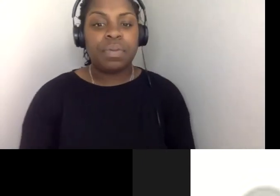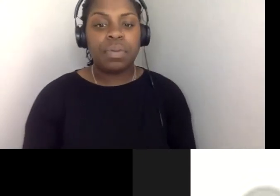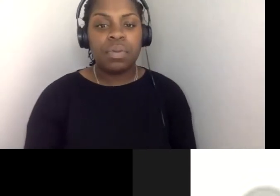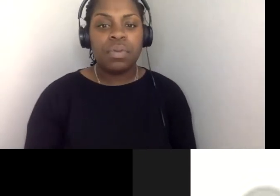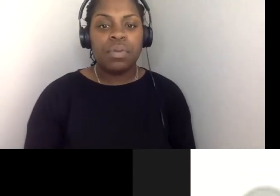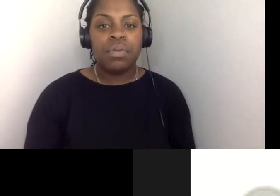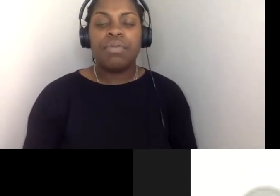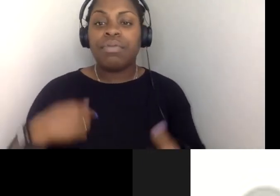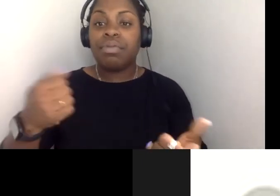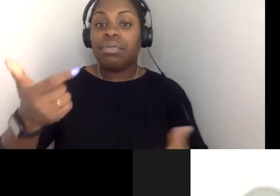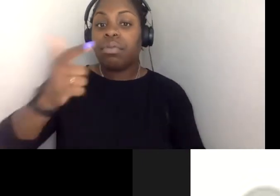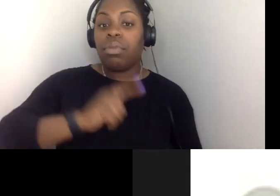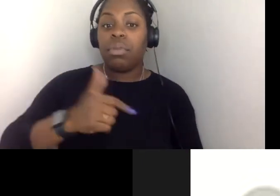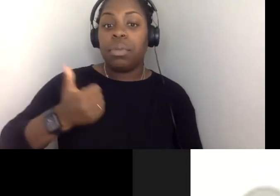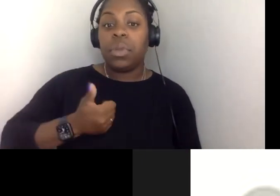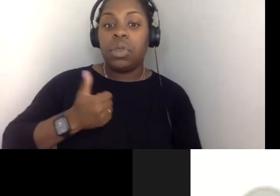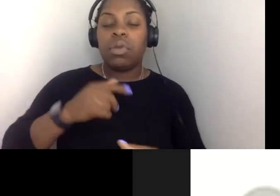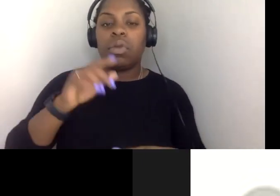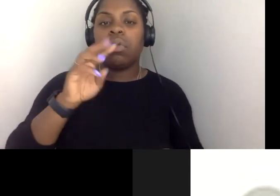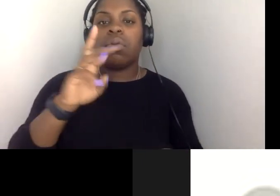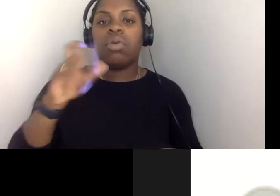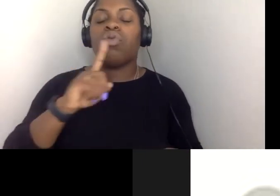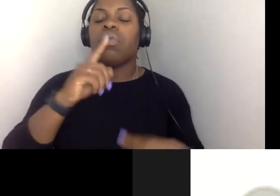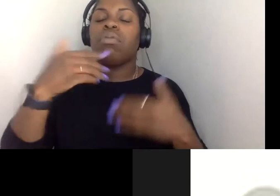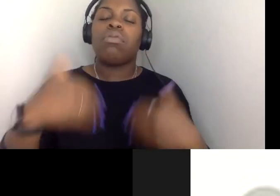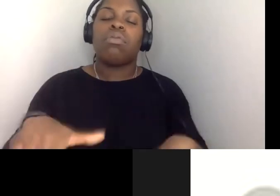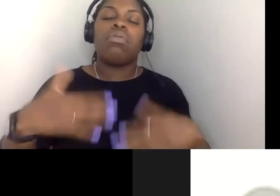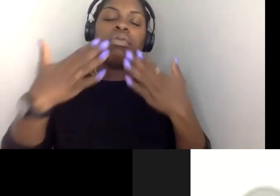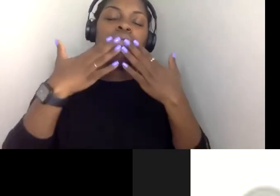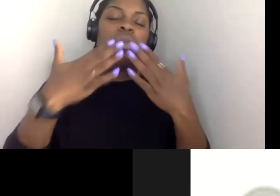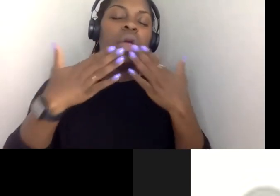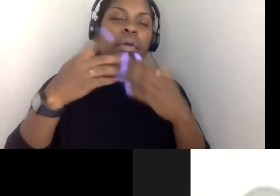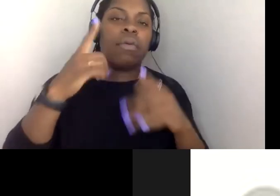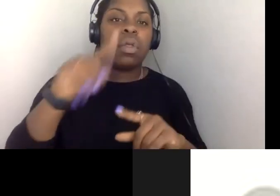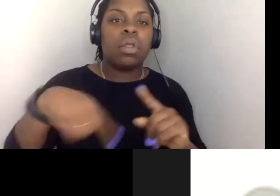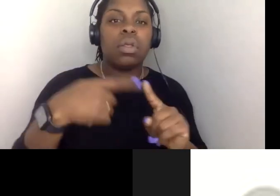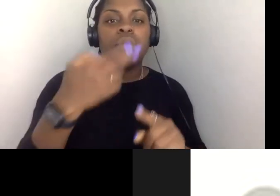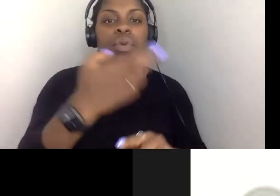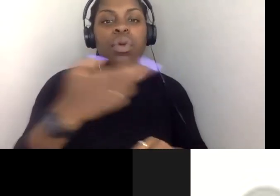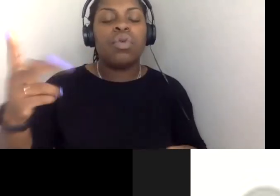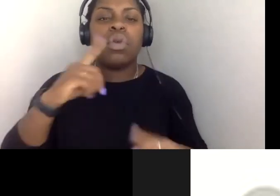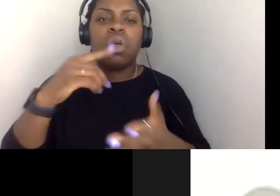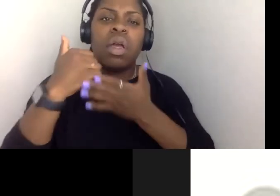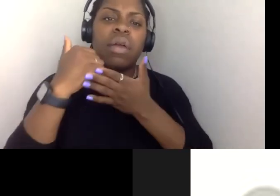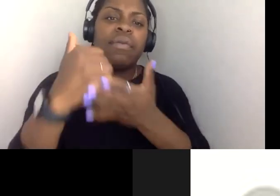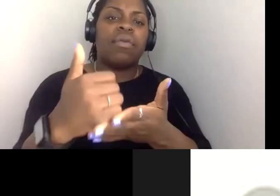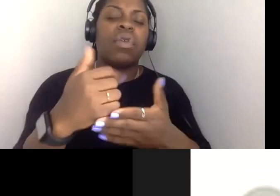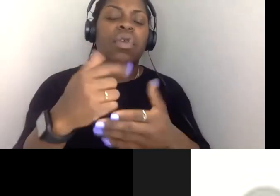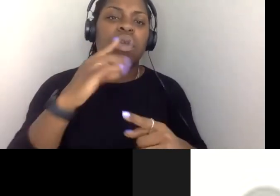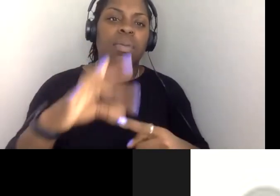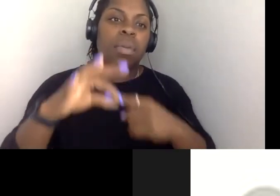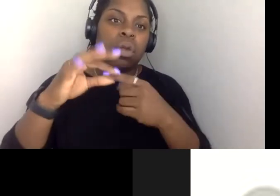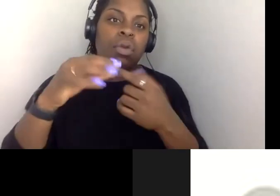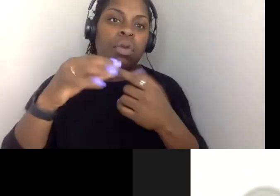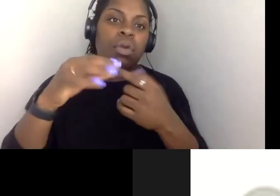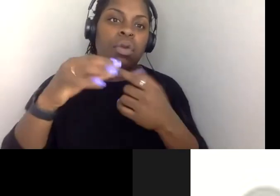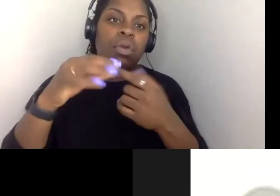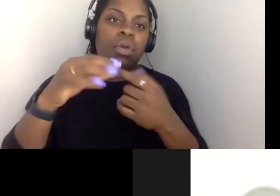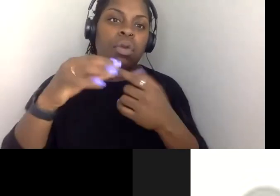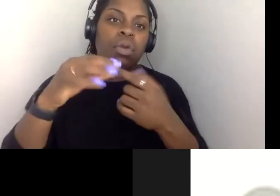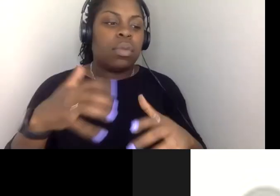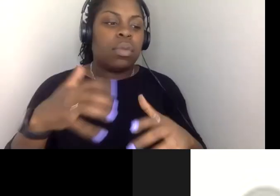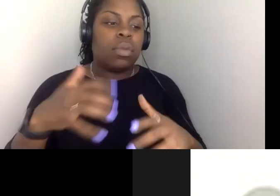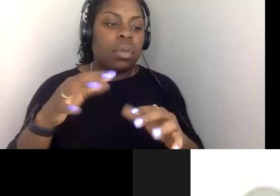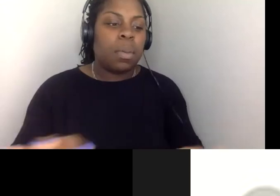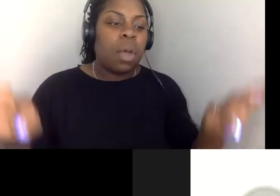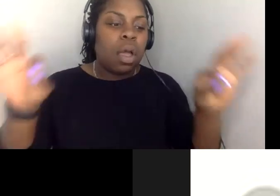la pregunta. Yo puedo también compartir. Y muy agradecida por este recurso. Me ayuda mucho, especialmente